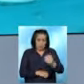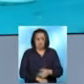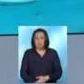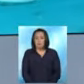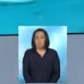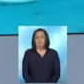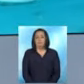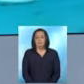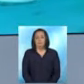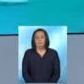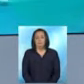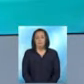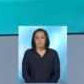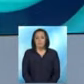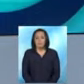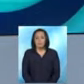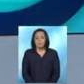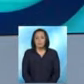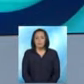Diego.